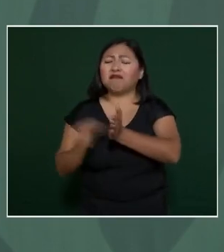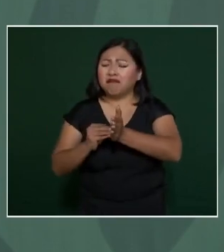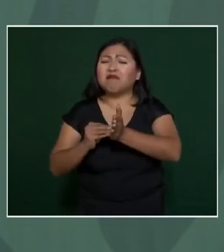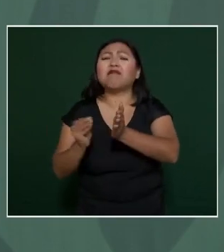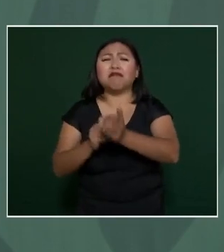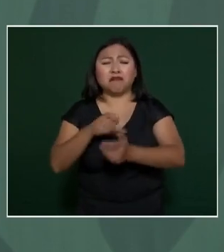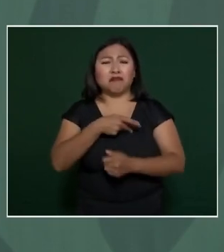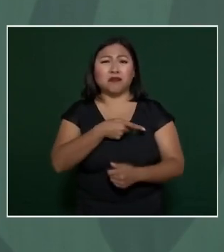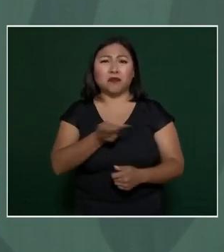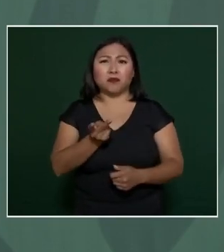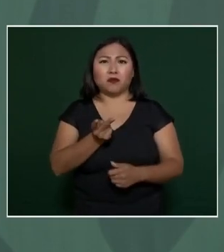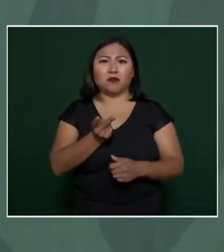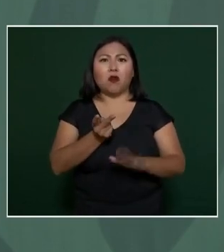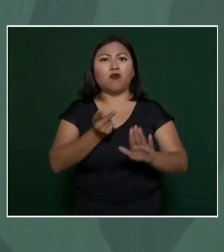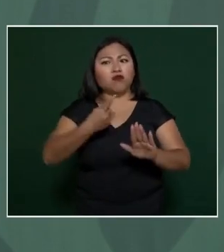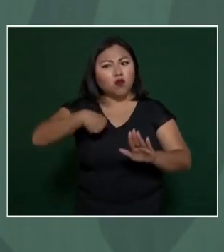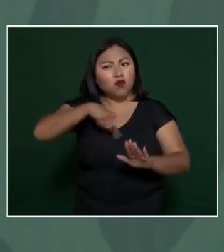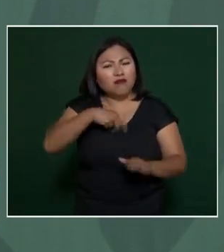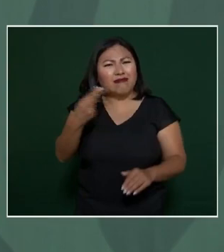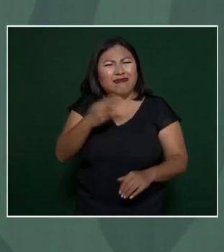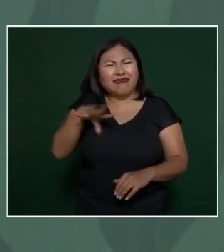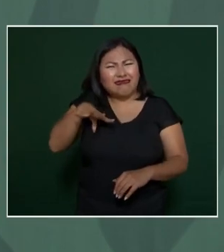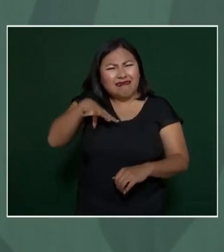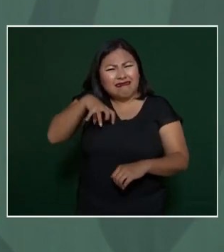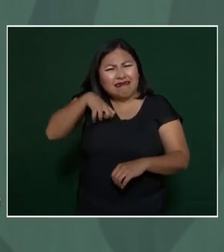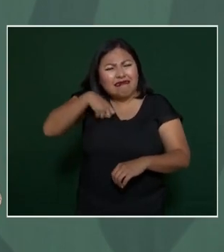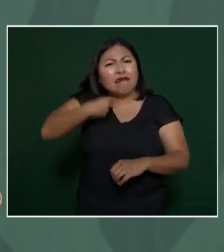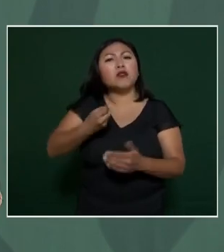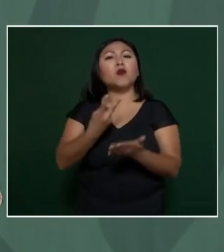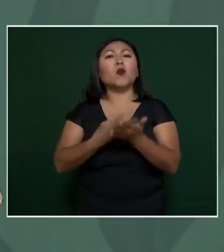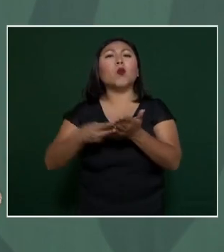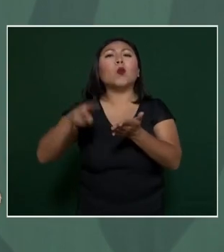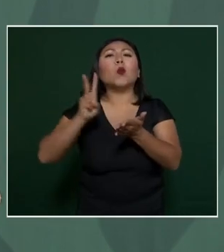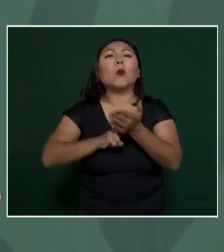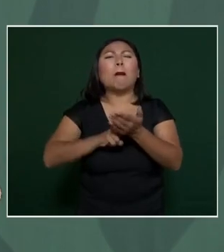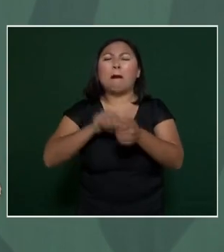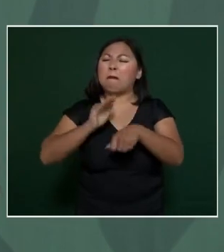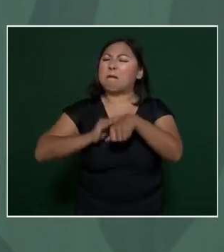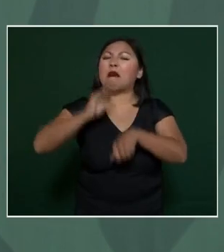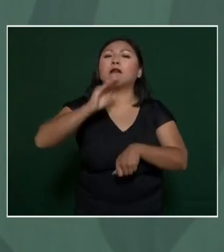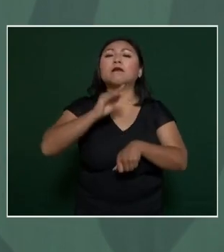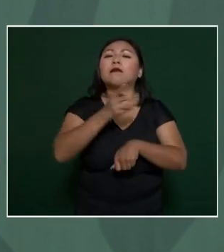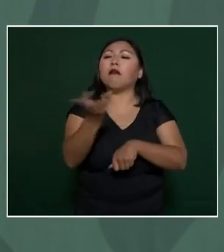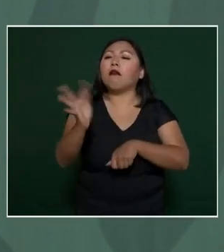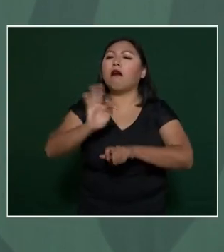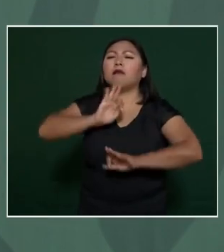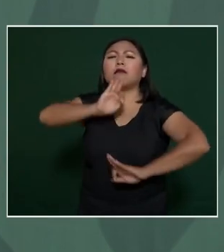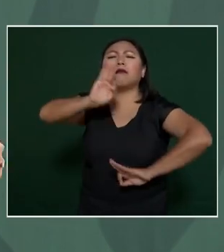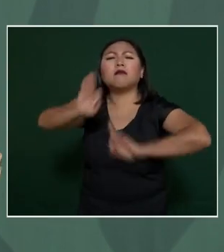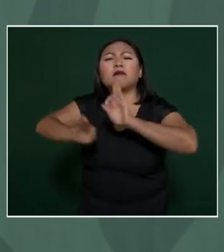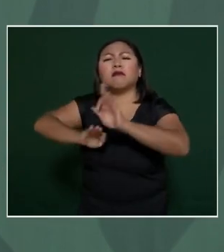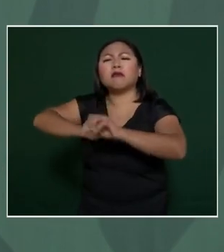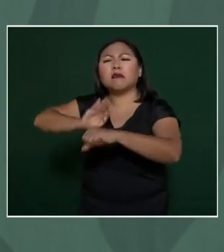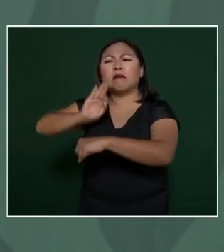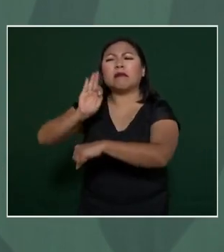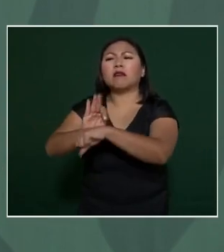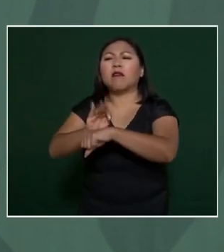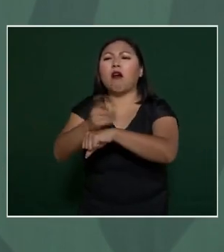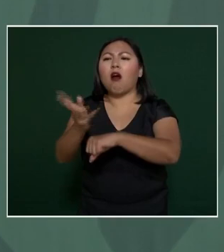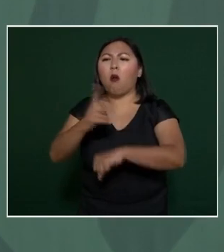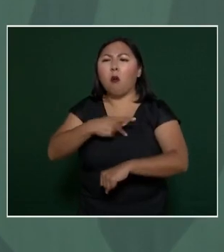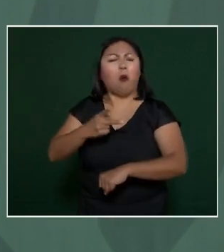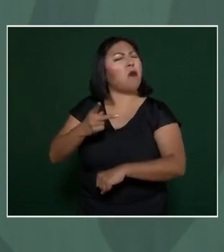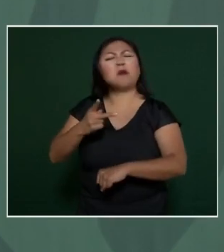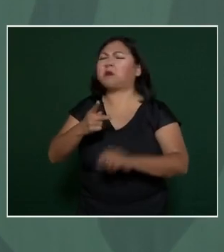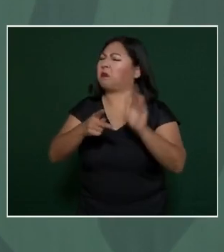debemos redoblar los esfuerzos y dar el máximo para llevarles bienestar y ayudarlos a superar Esa